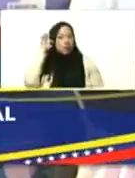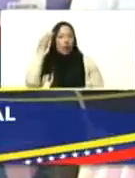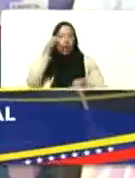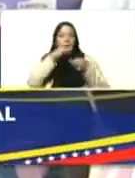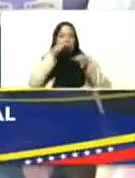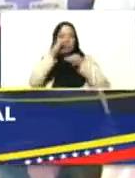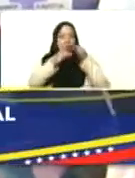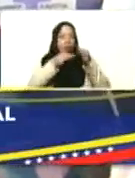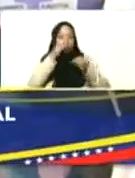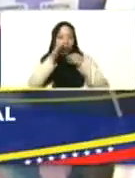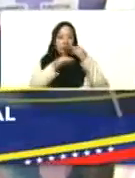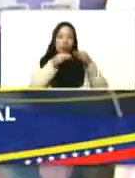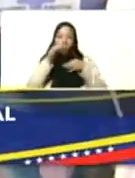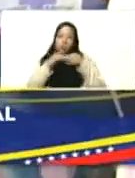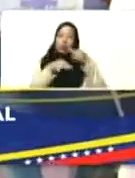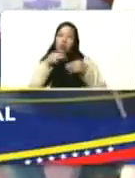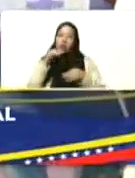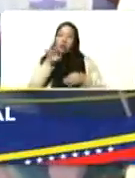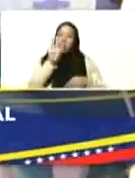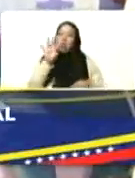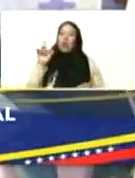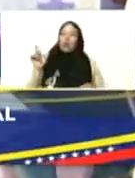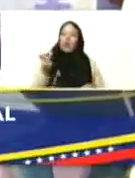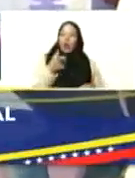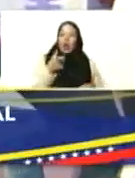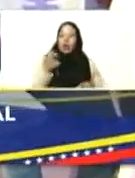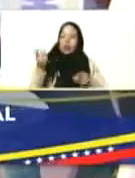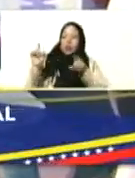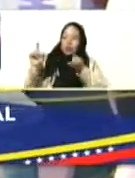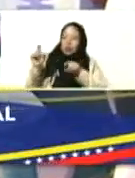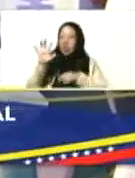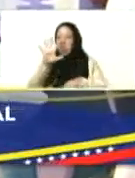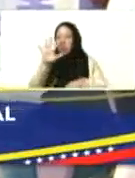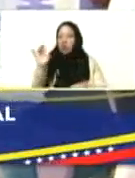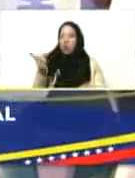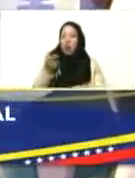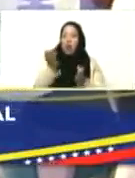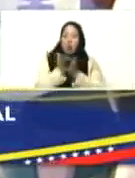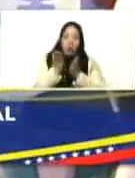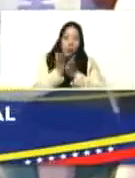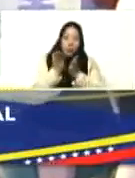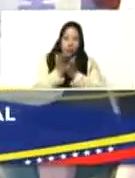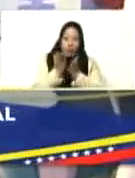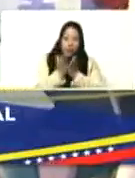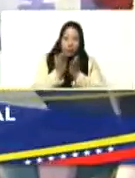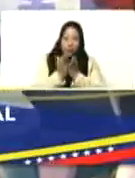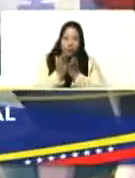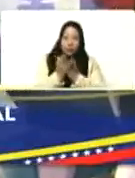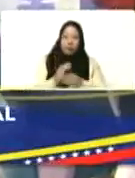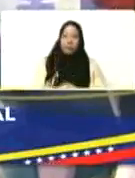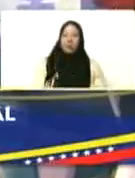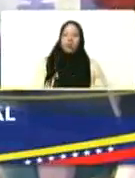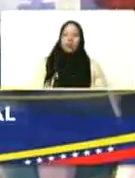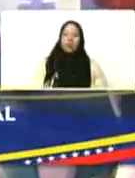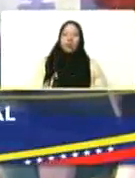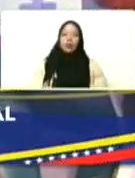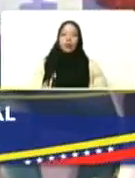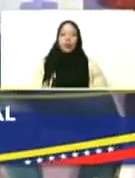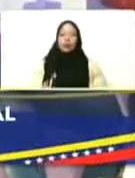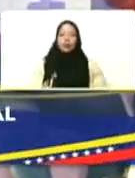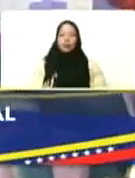explicando de cuarto grado, de quinto grado, de sexto grado,